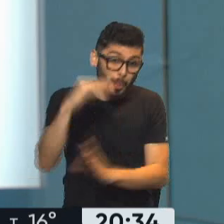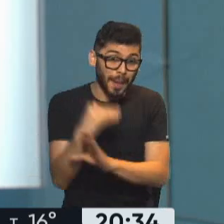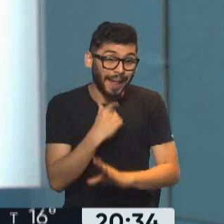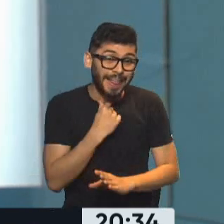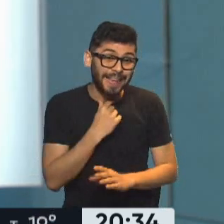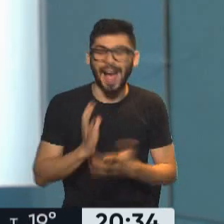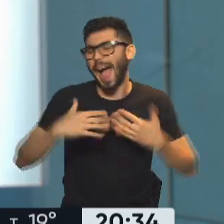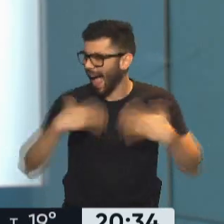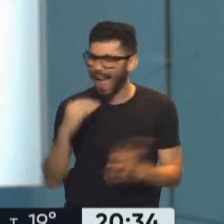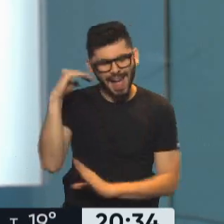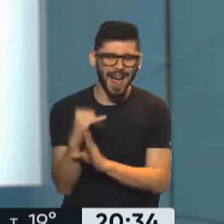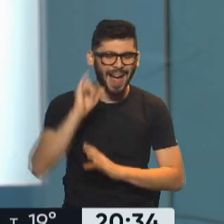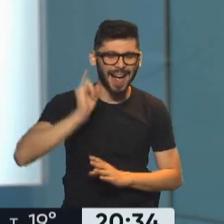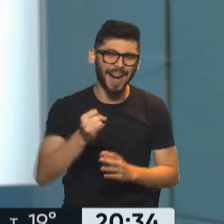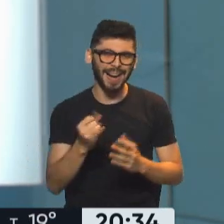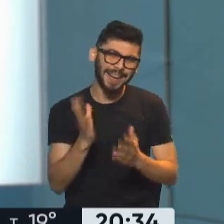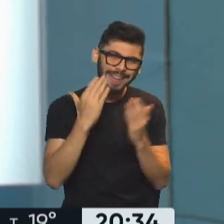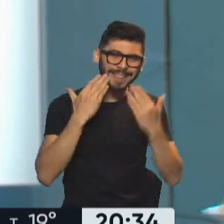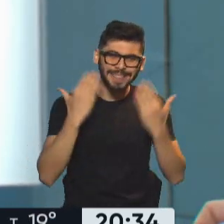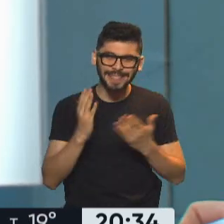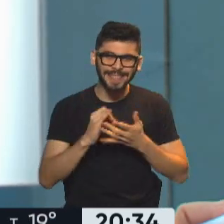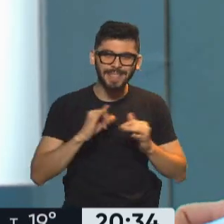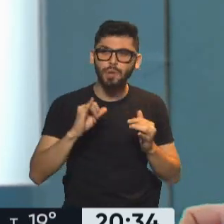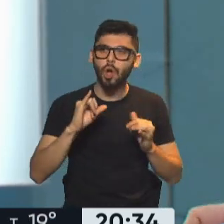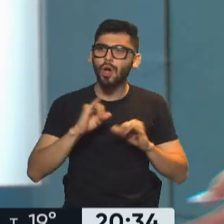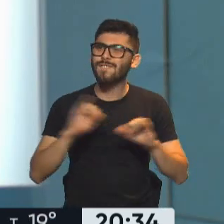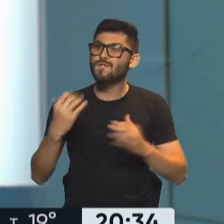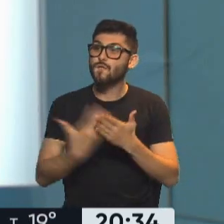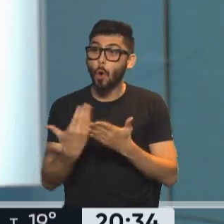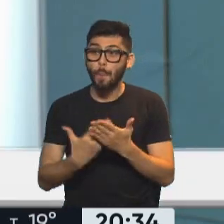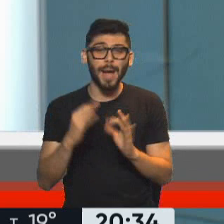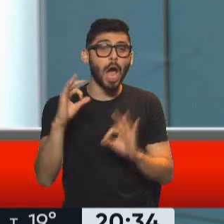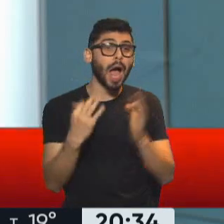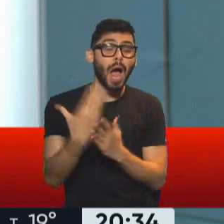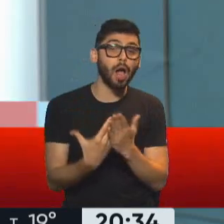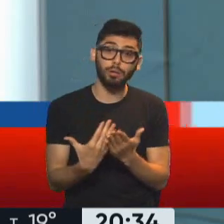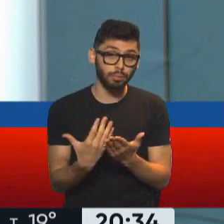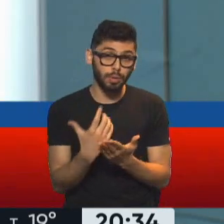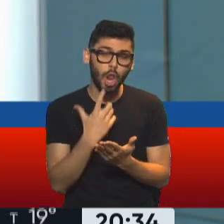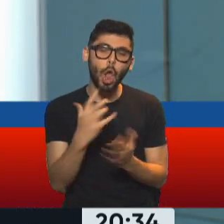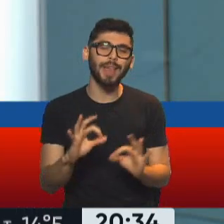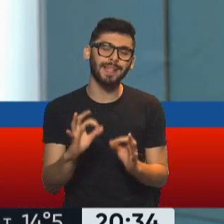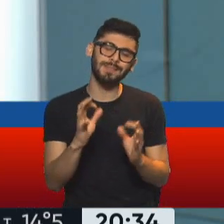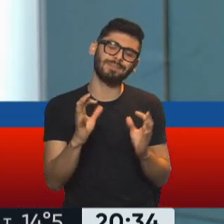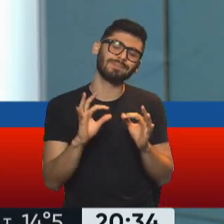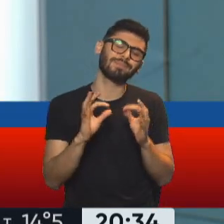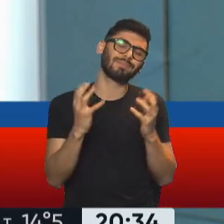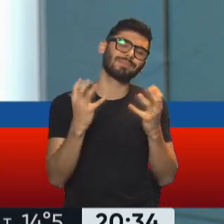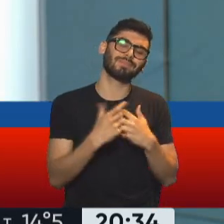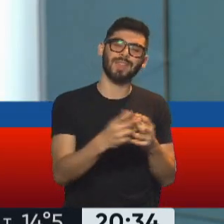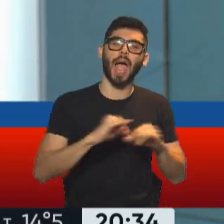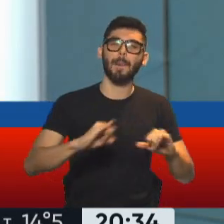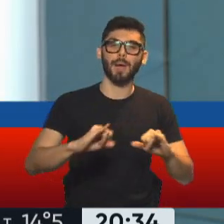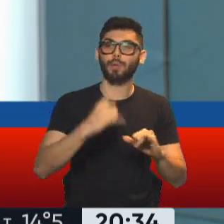los impuestos, achiquemos. Claro, sin datos, sin estadísticas, sin cuestiones concretas. Bueno, ¿cuántas empresas se fueron? ¿Cuál es esa